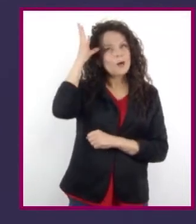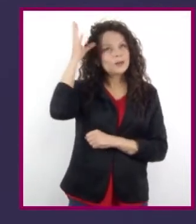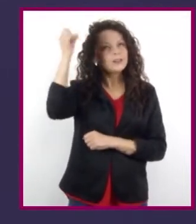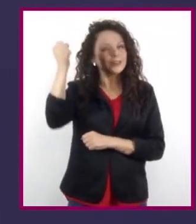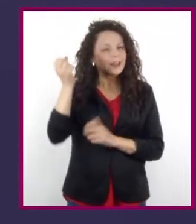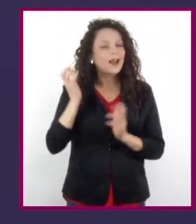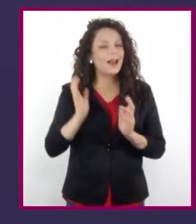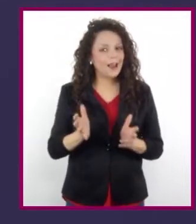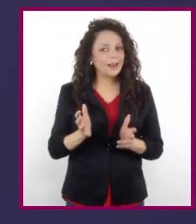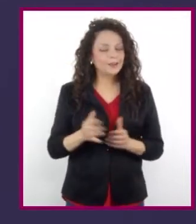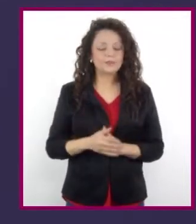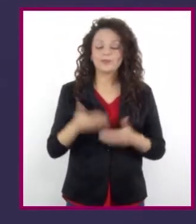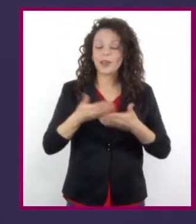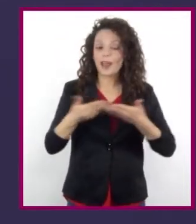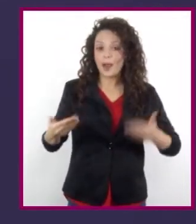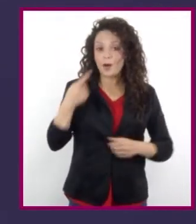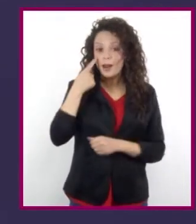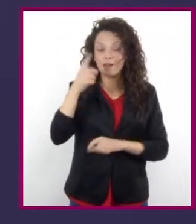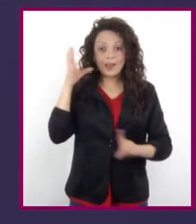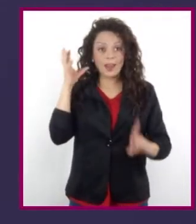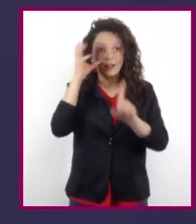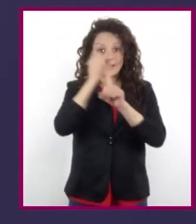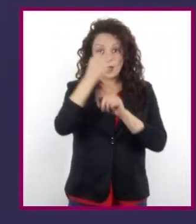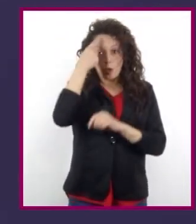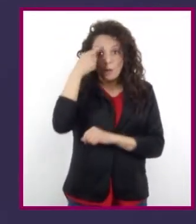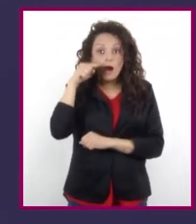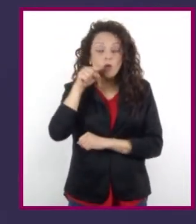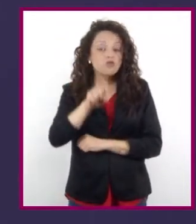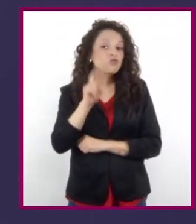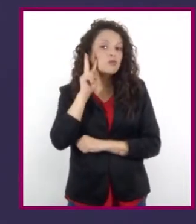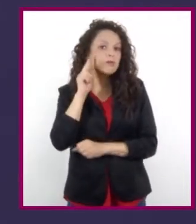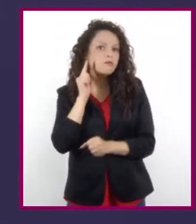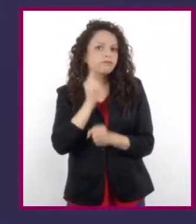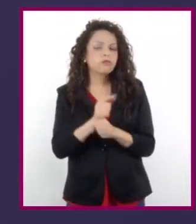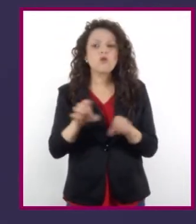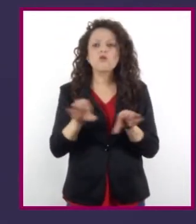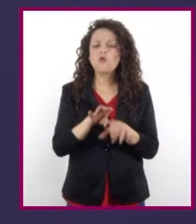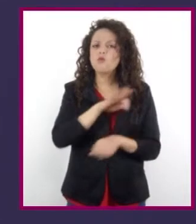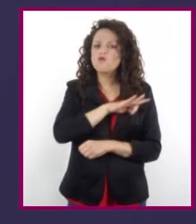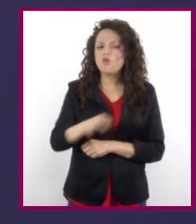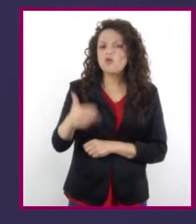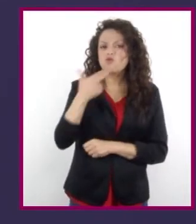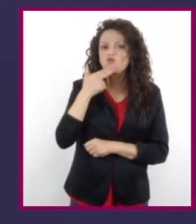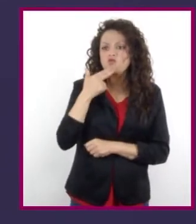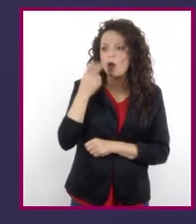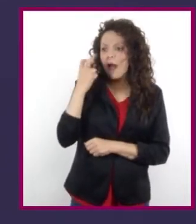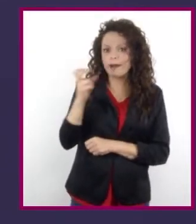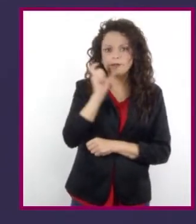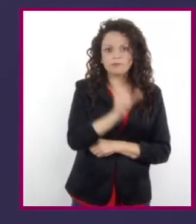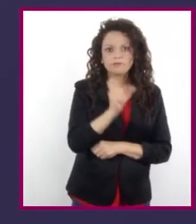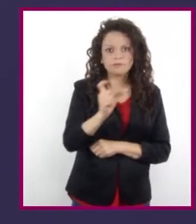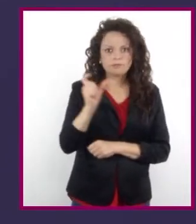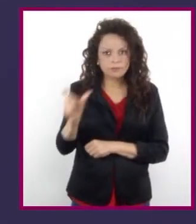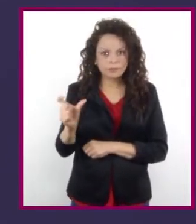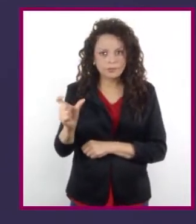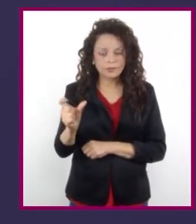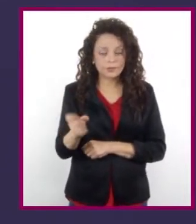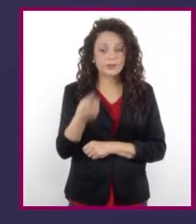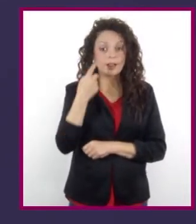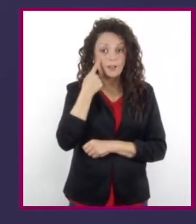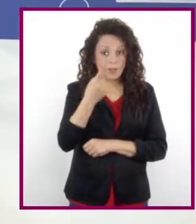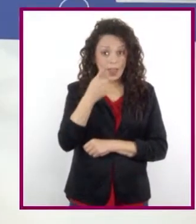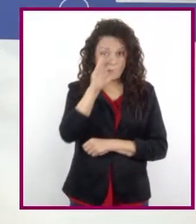Ahora, vayamos a un reto para que puedan comprobar cómo utilizar los cuantificadores indefinidos en el siguiente